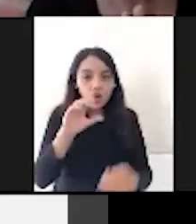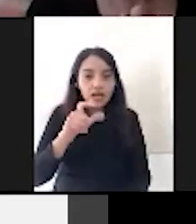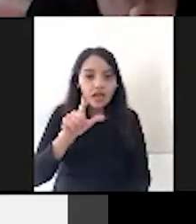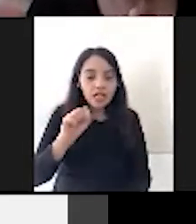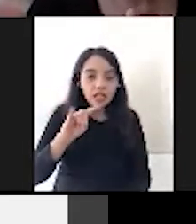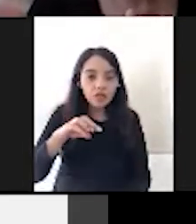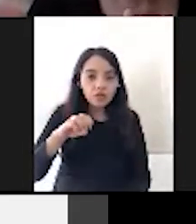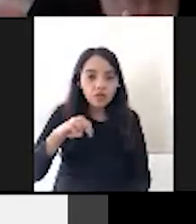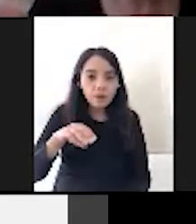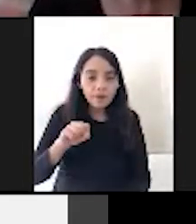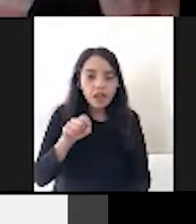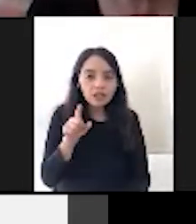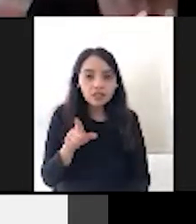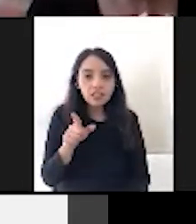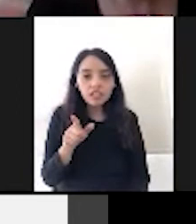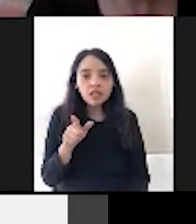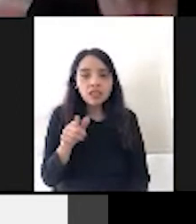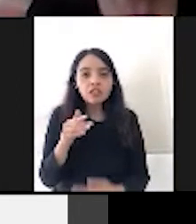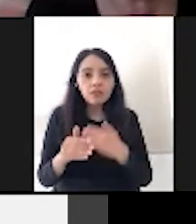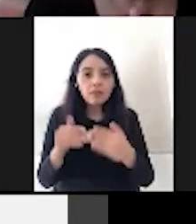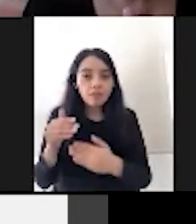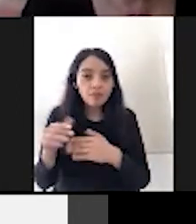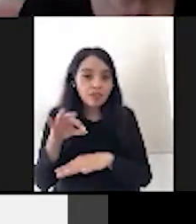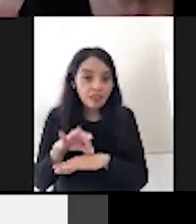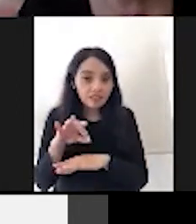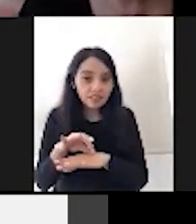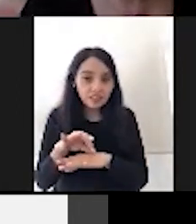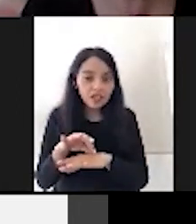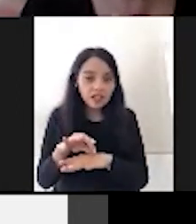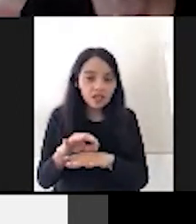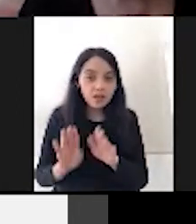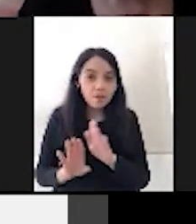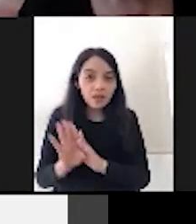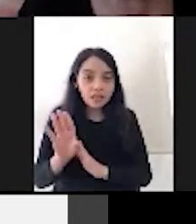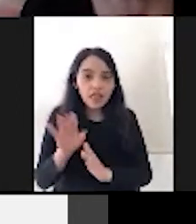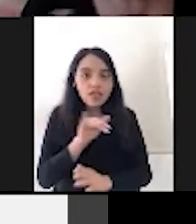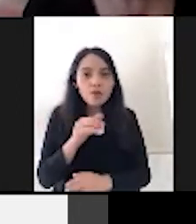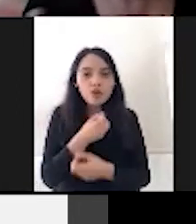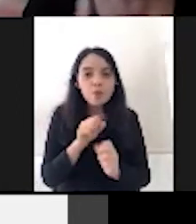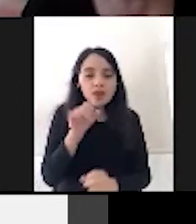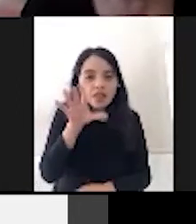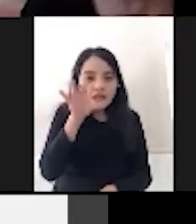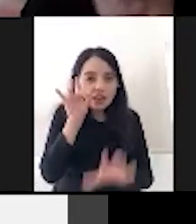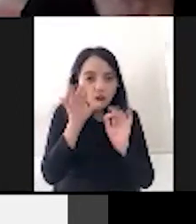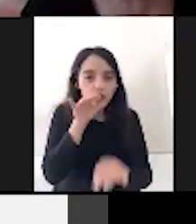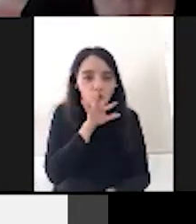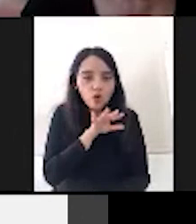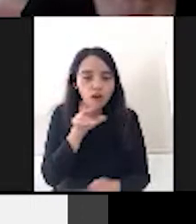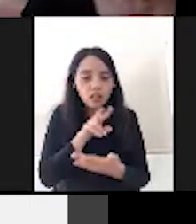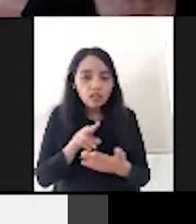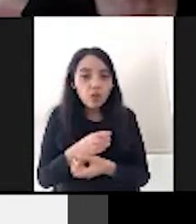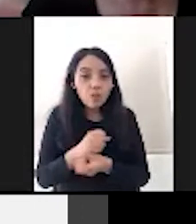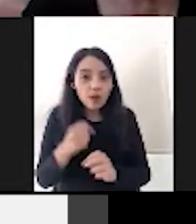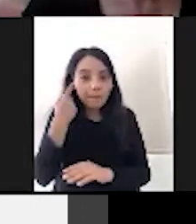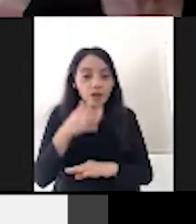muy avanzados de la enfermedad la capacidad de reconocer colores, de leer, y sin embargo, muy temprano van a